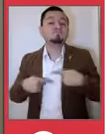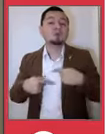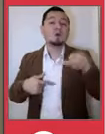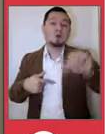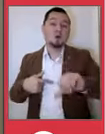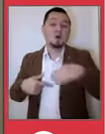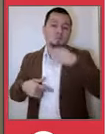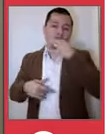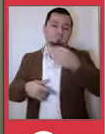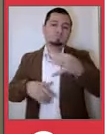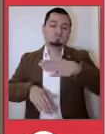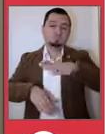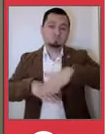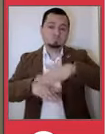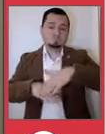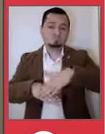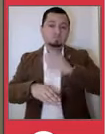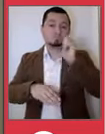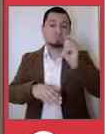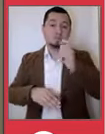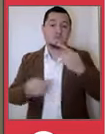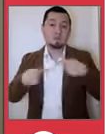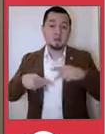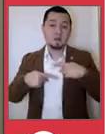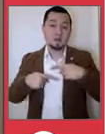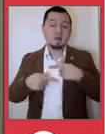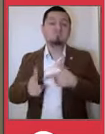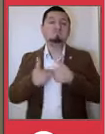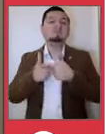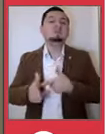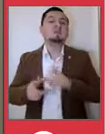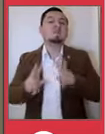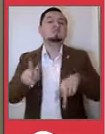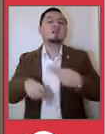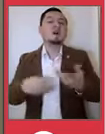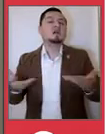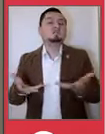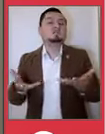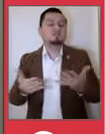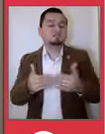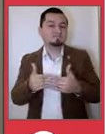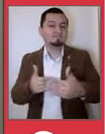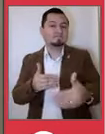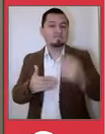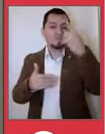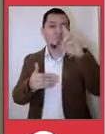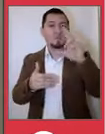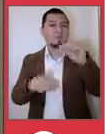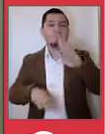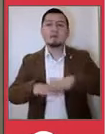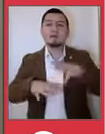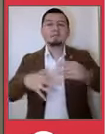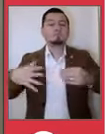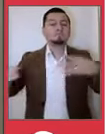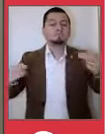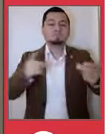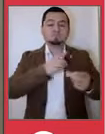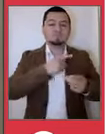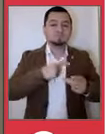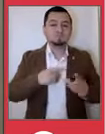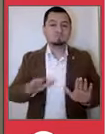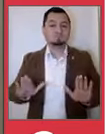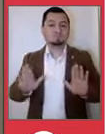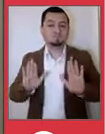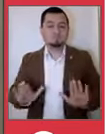lo que queremos es decirle a la gente lo que sigue para poder contener el ritmo de crecimiento de contagios y